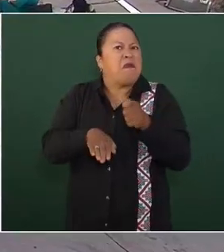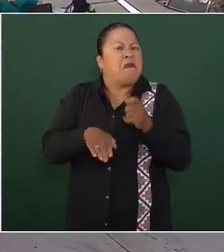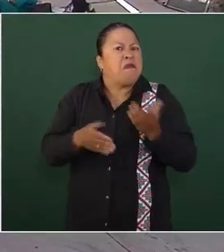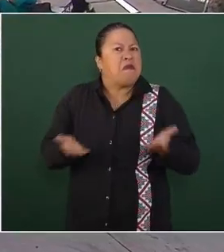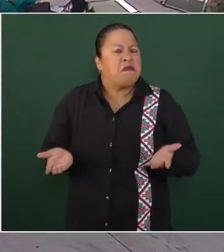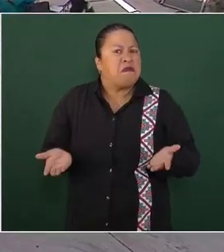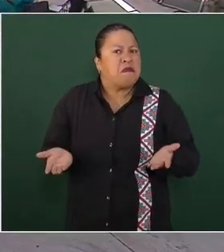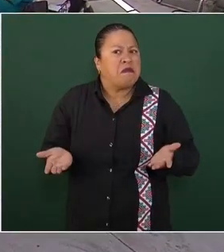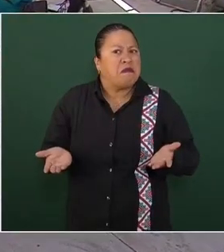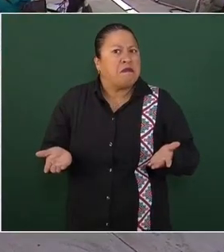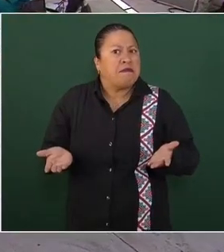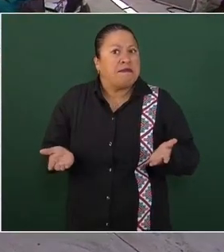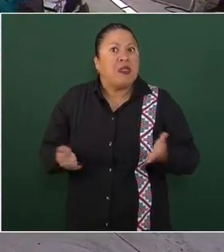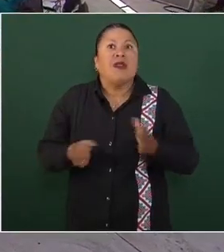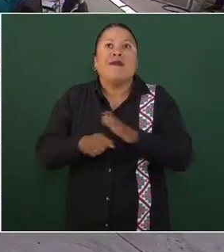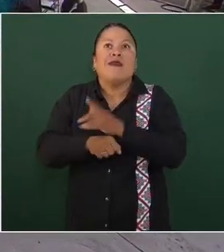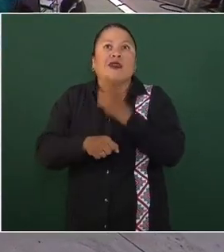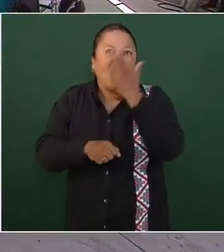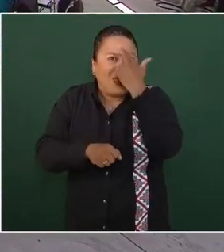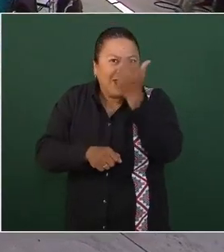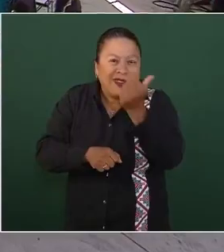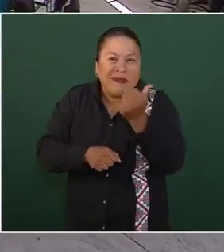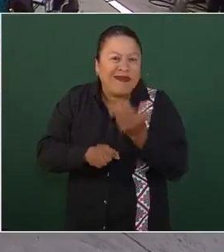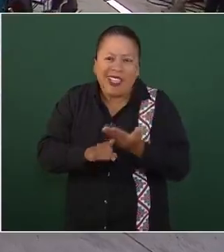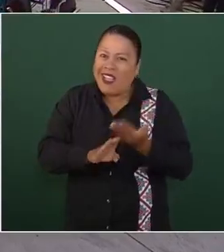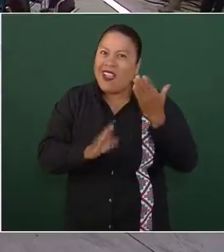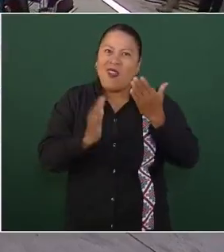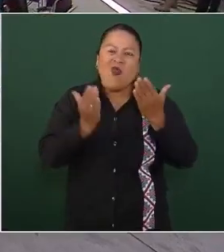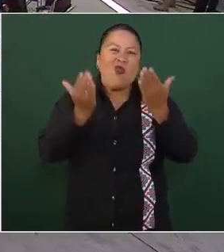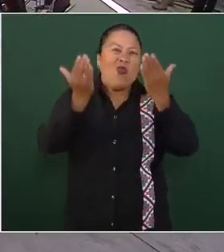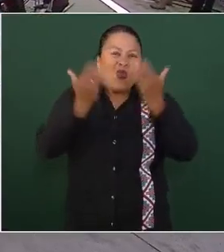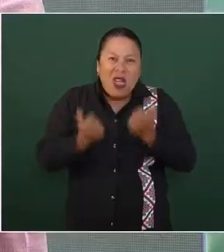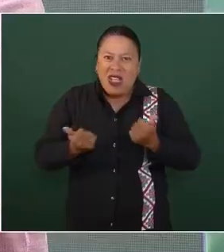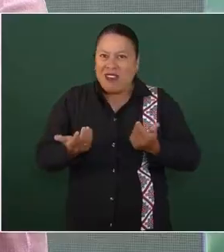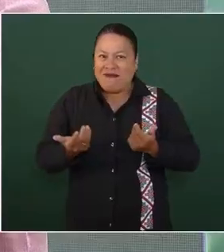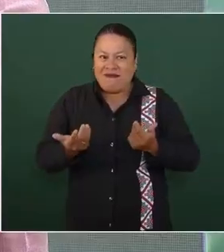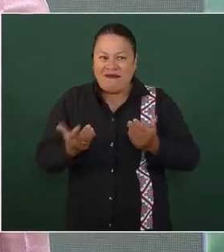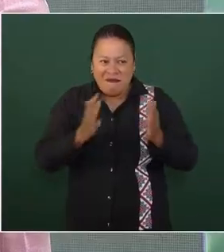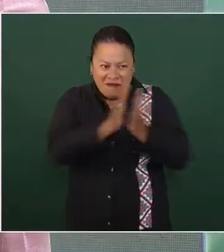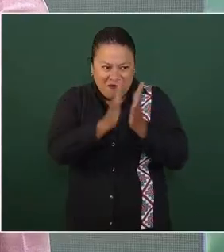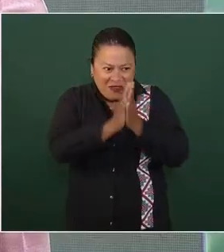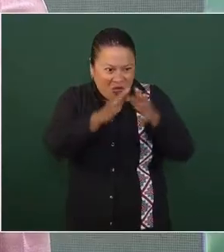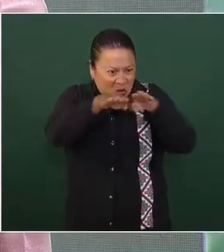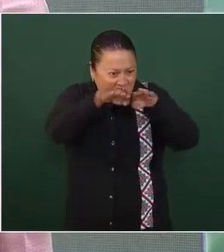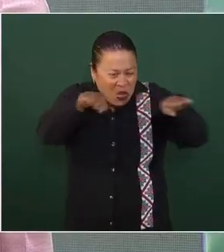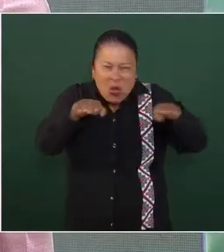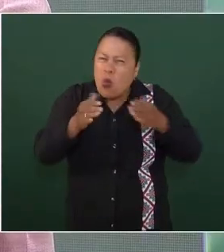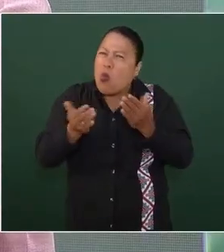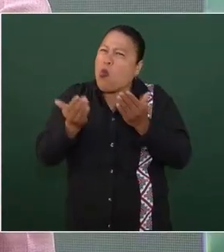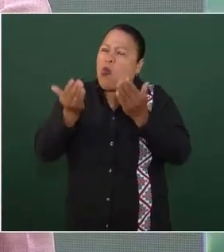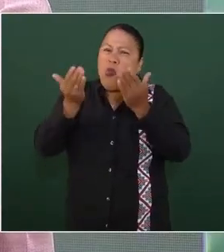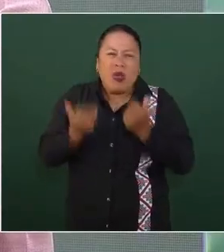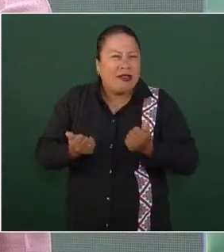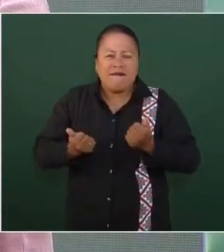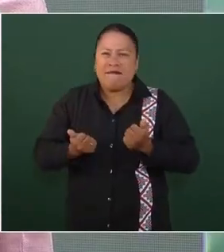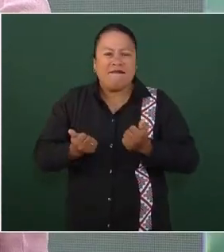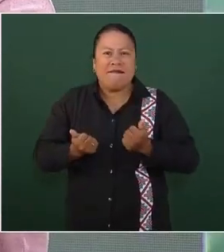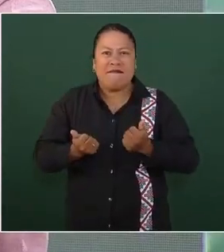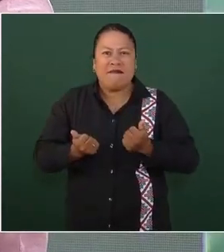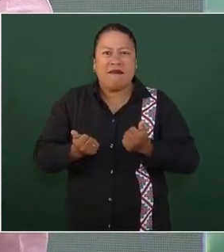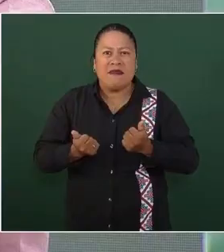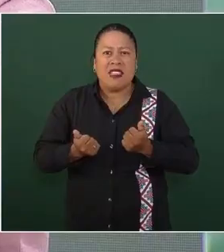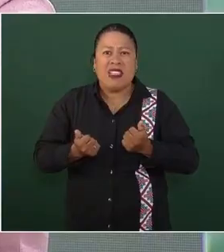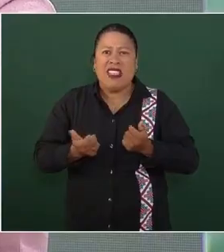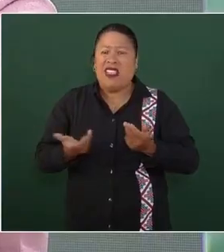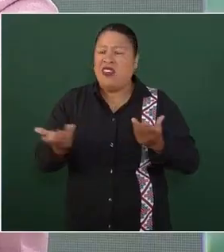porque no había cultura democrática tres